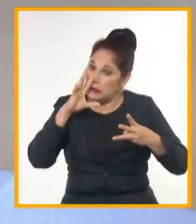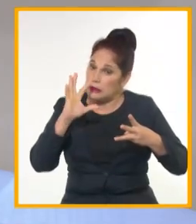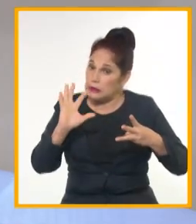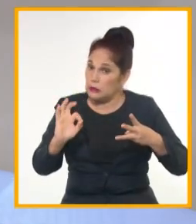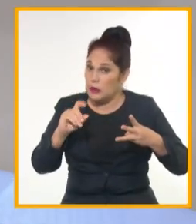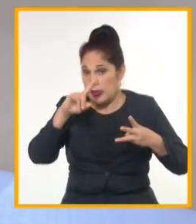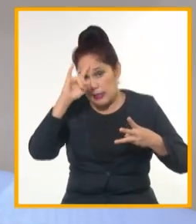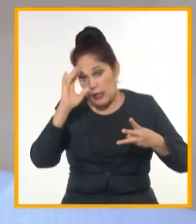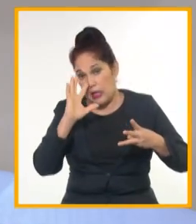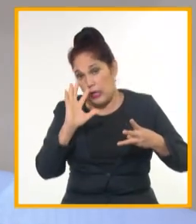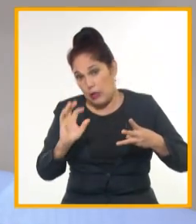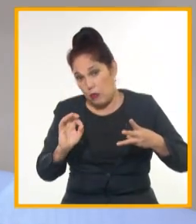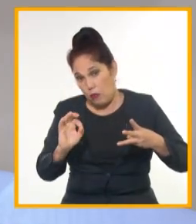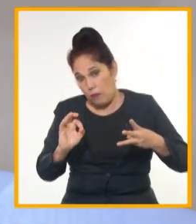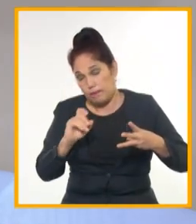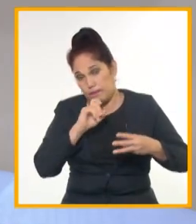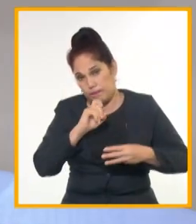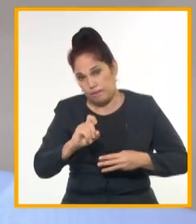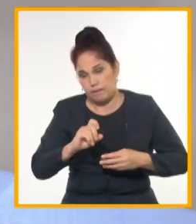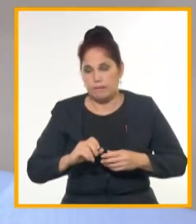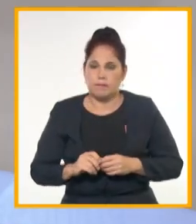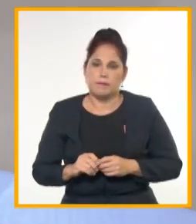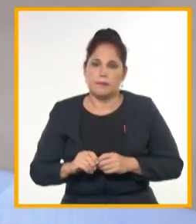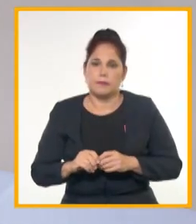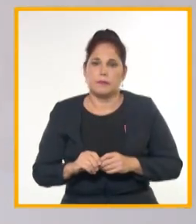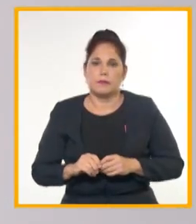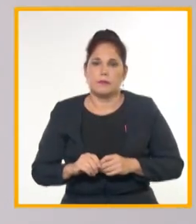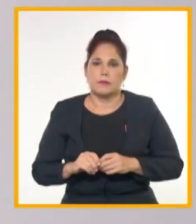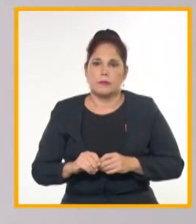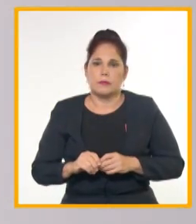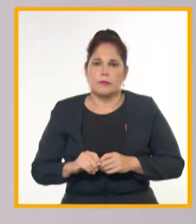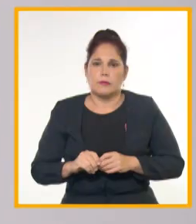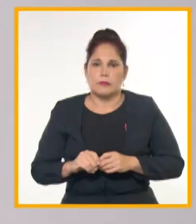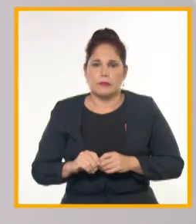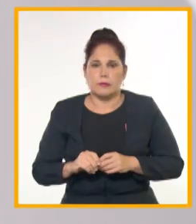aquí la esquina y regreso a la mesa.